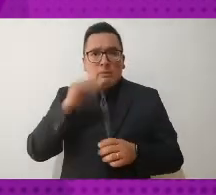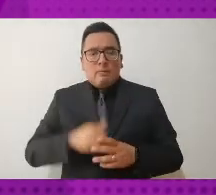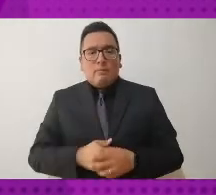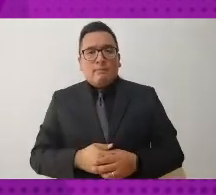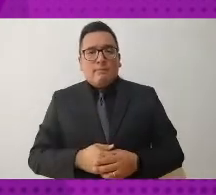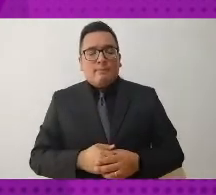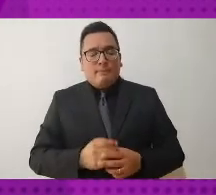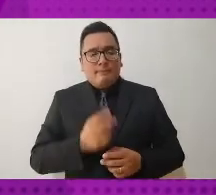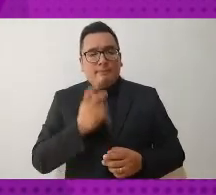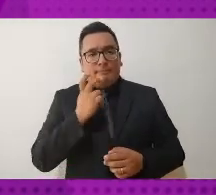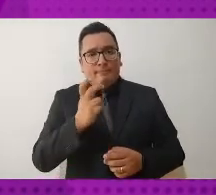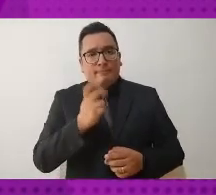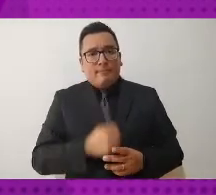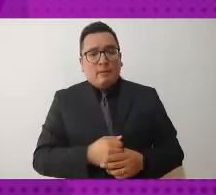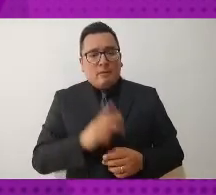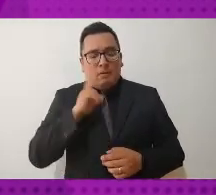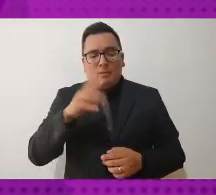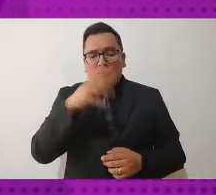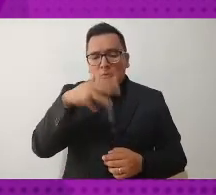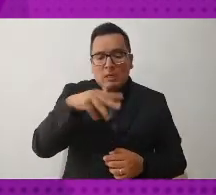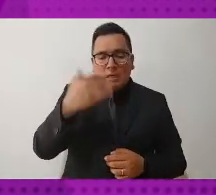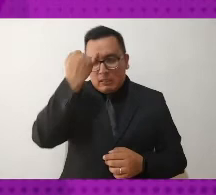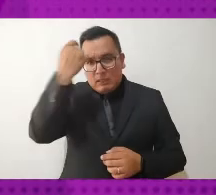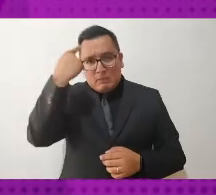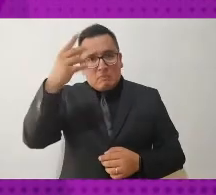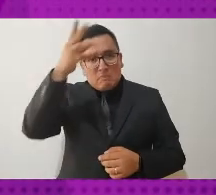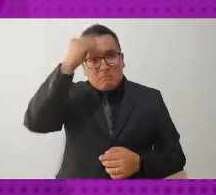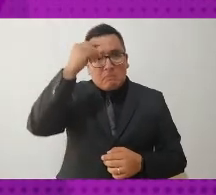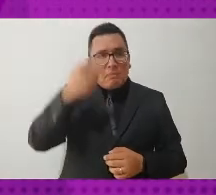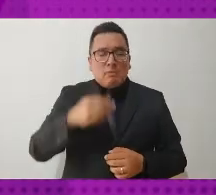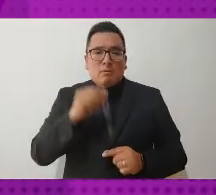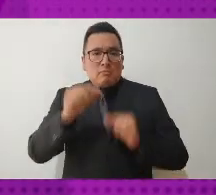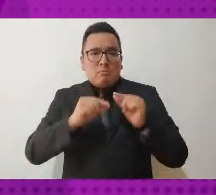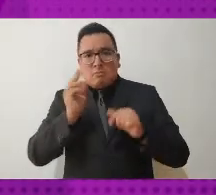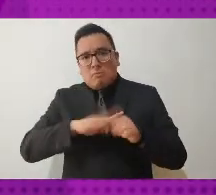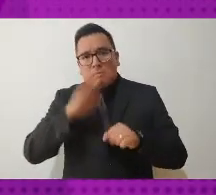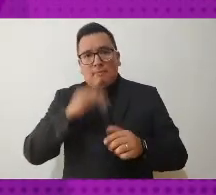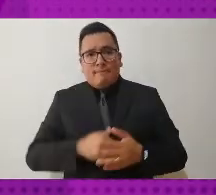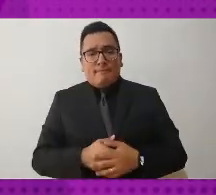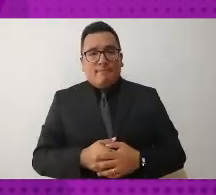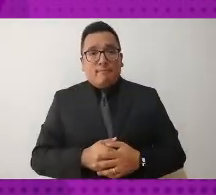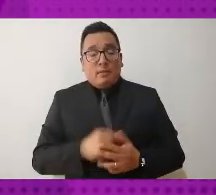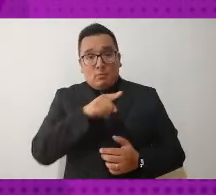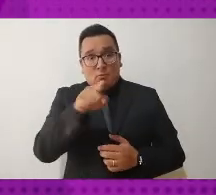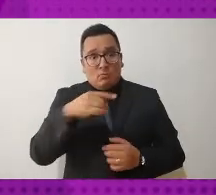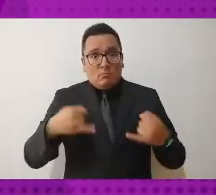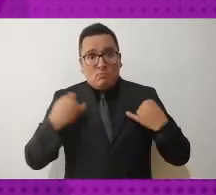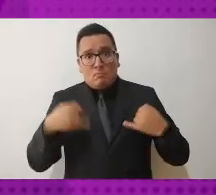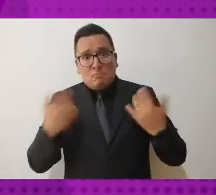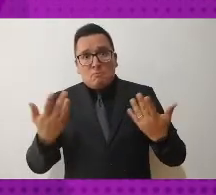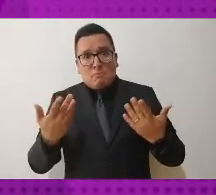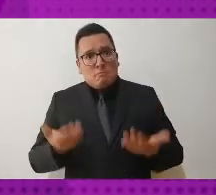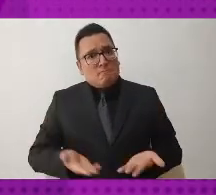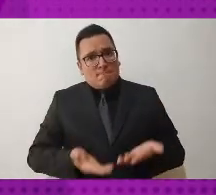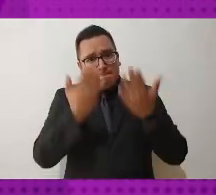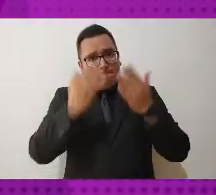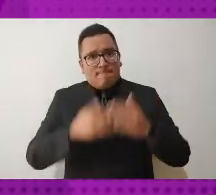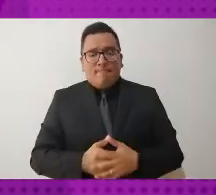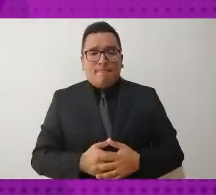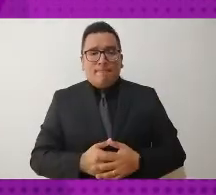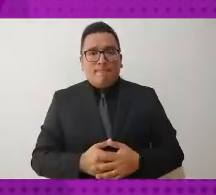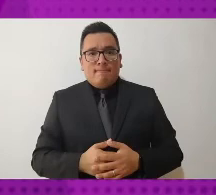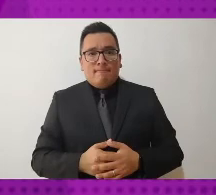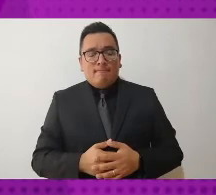pues En todo caso Pues busca opciones para aprender de todo un poco Entonces si eres joven pues adelante